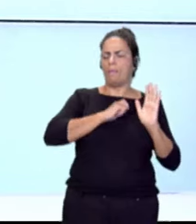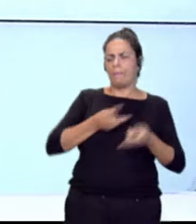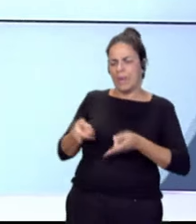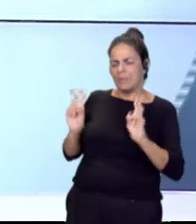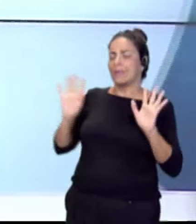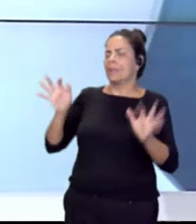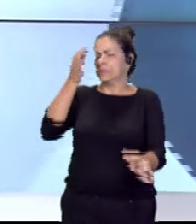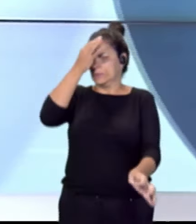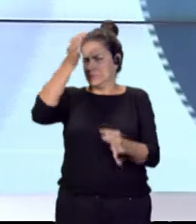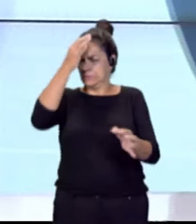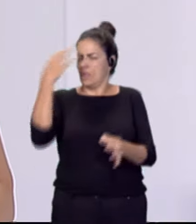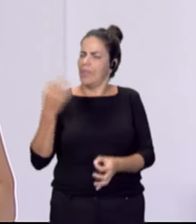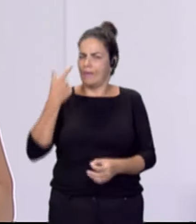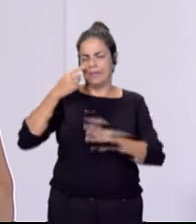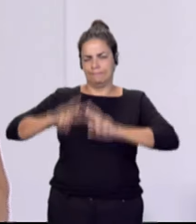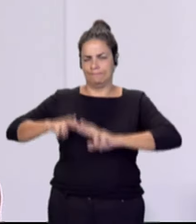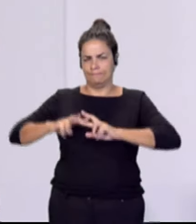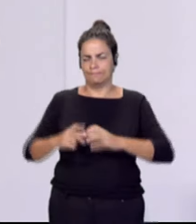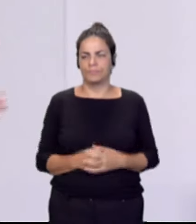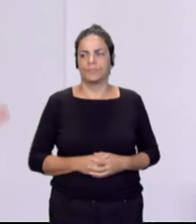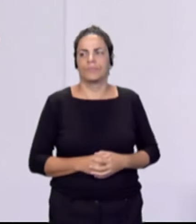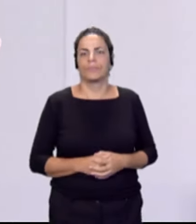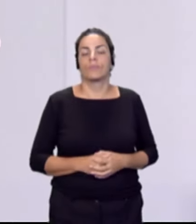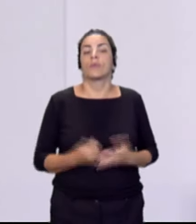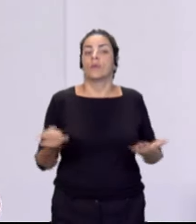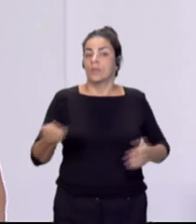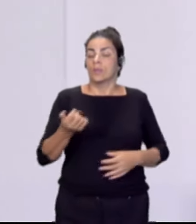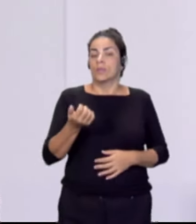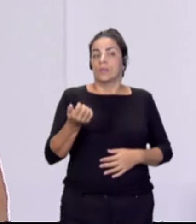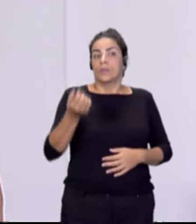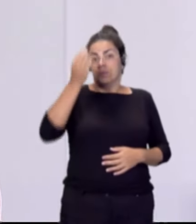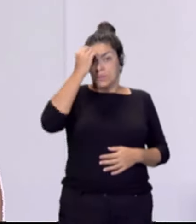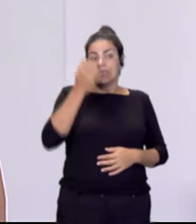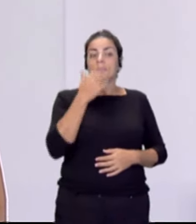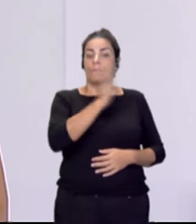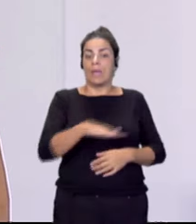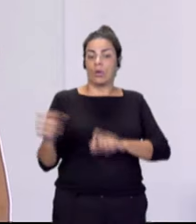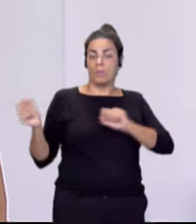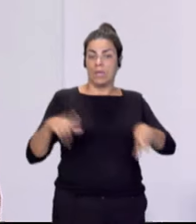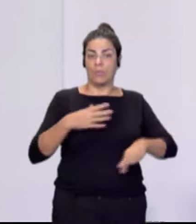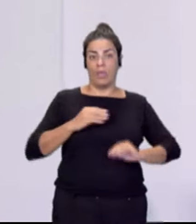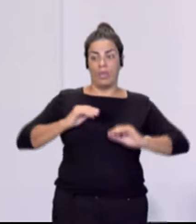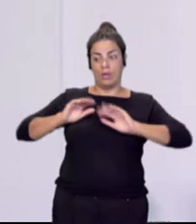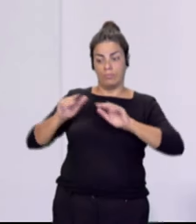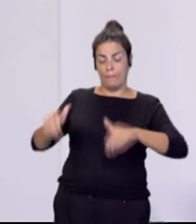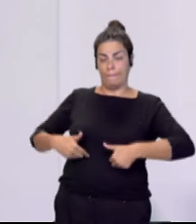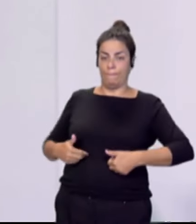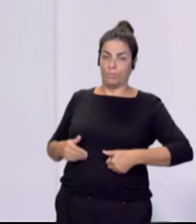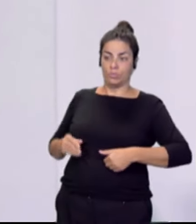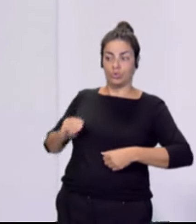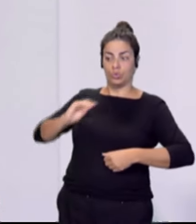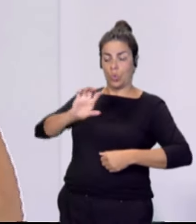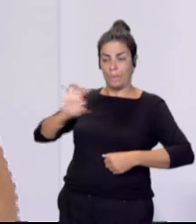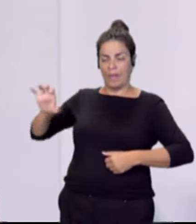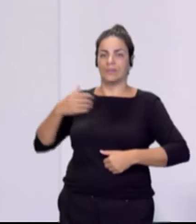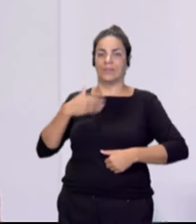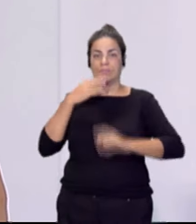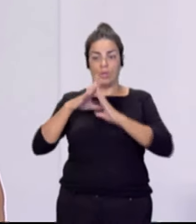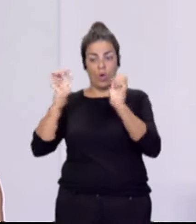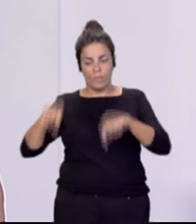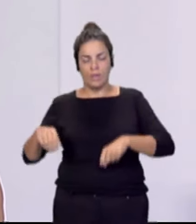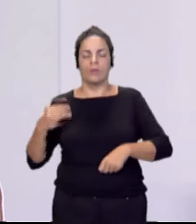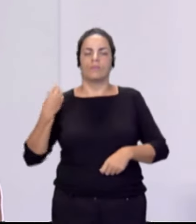que llevar a cabo. Pues explorar la posibilidad de devolver a menores migrantes a sus países de origen a través de un convenio es una de las medidas que ha